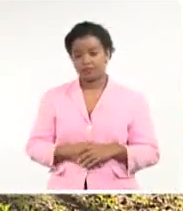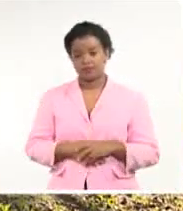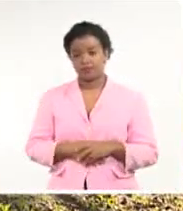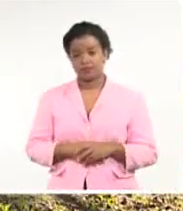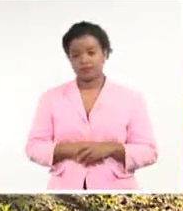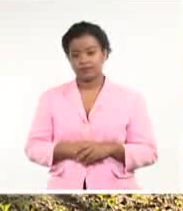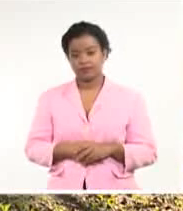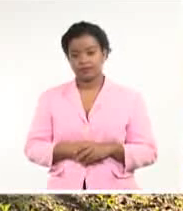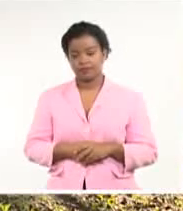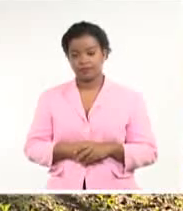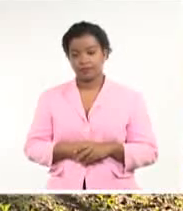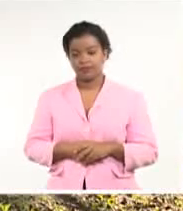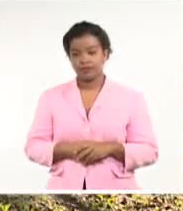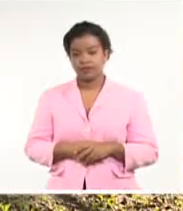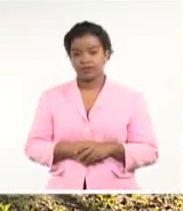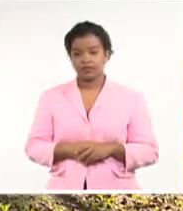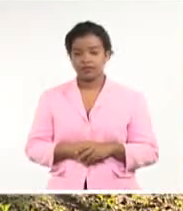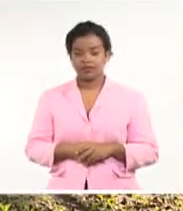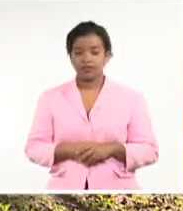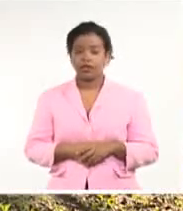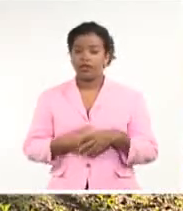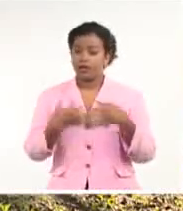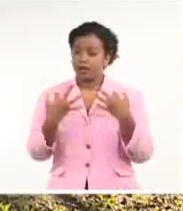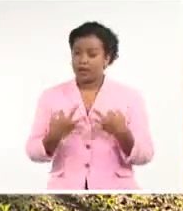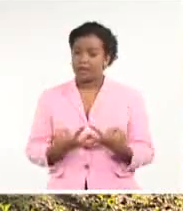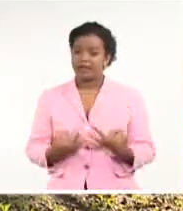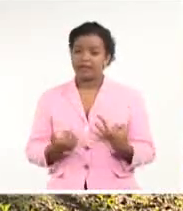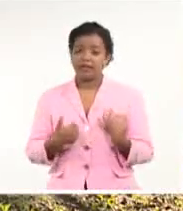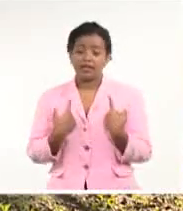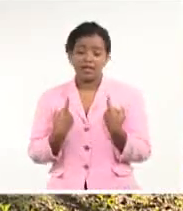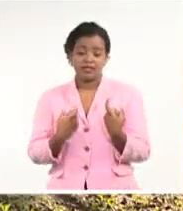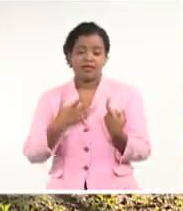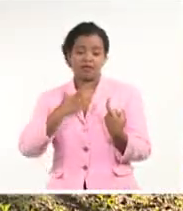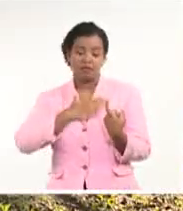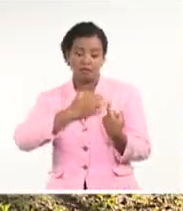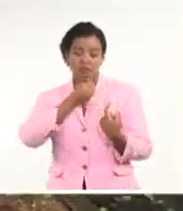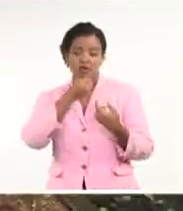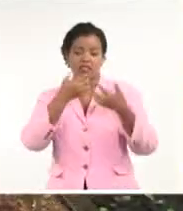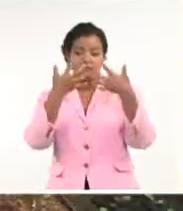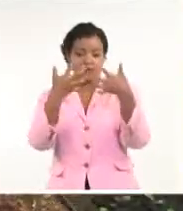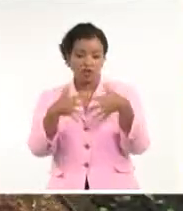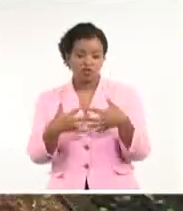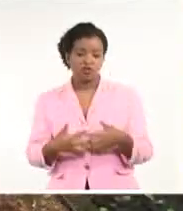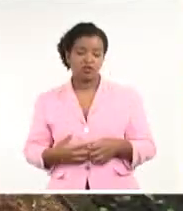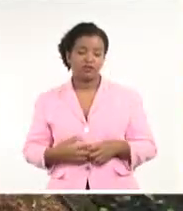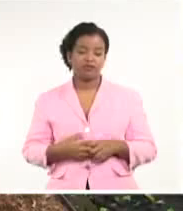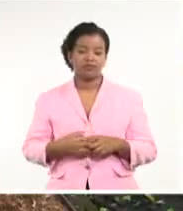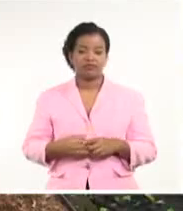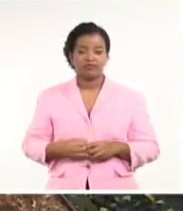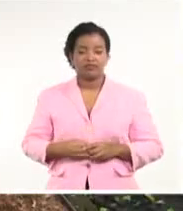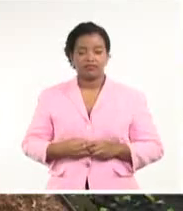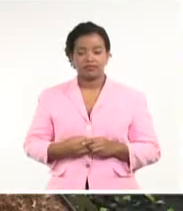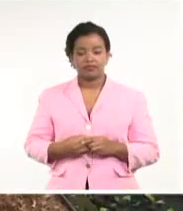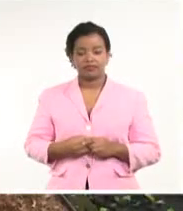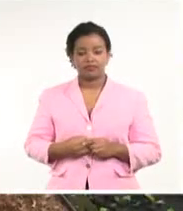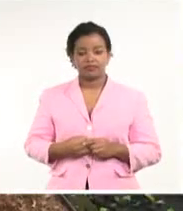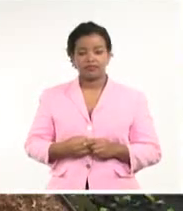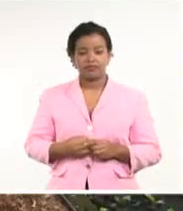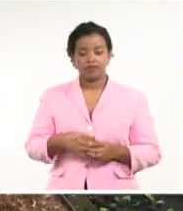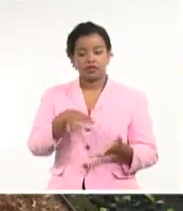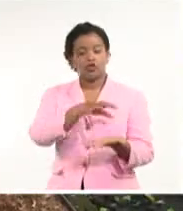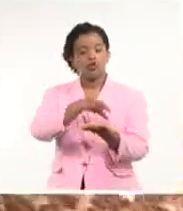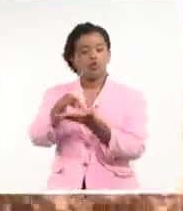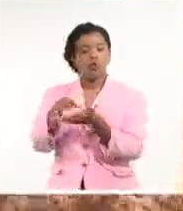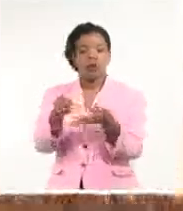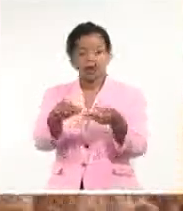Realmente ya yo abastezco mis necesidades con mis mismas producciones de mi desperdicio. Incrementar las áreas de siembra y extender